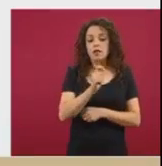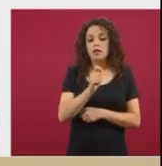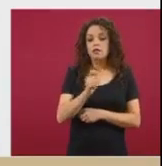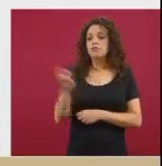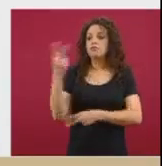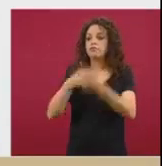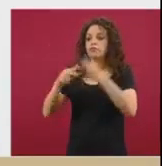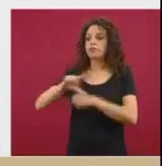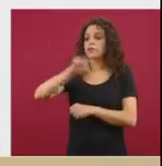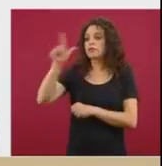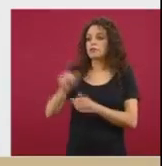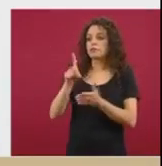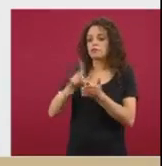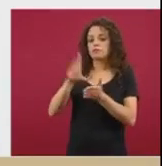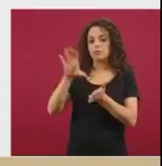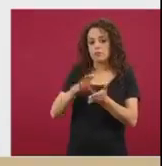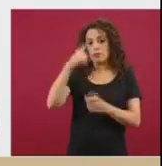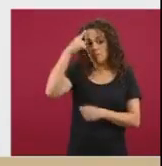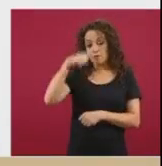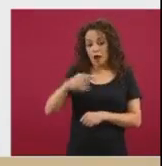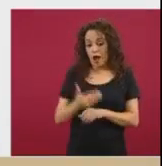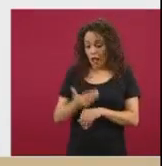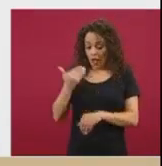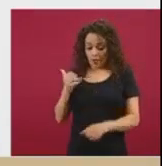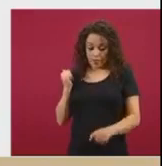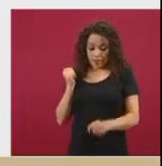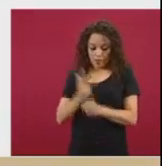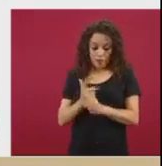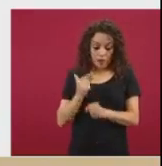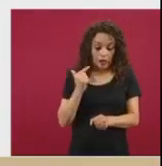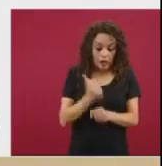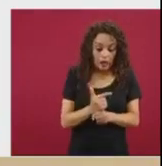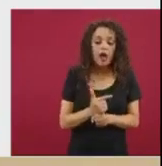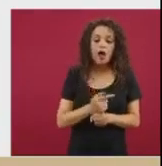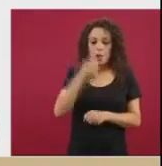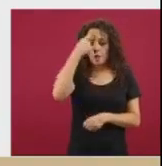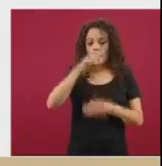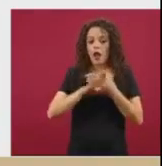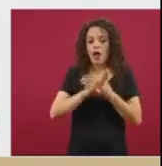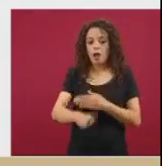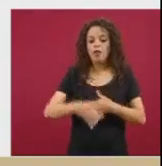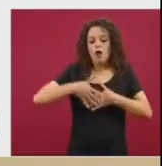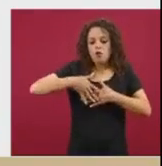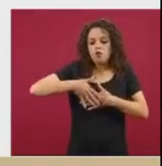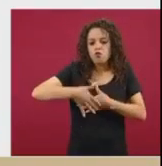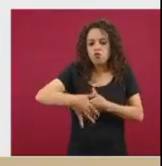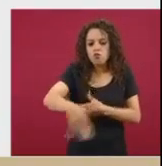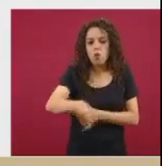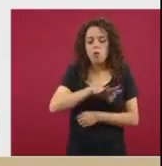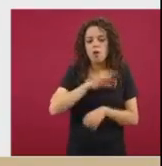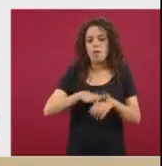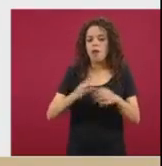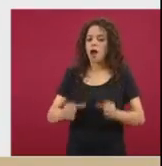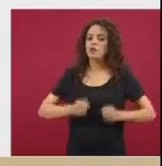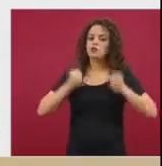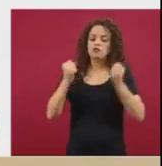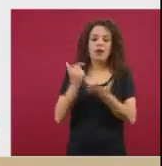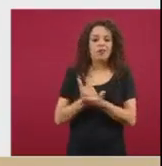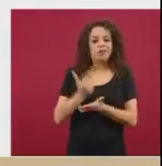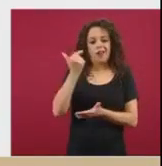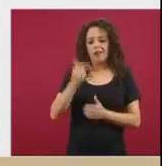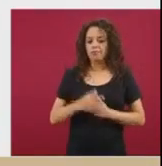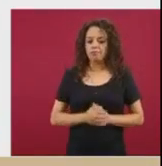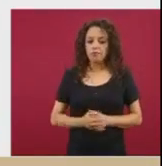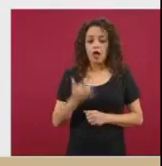en formas tempranas de la enfermedad, que no haya avanzado como tal. El estudio de contactos y la búsqueda activa de casos,